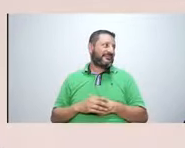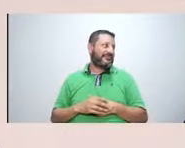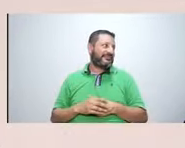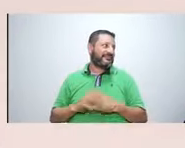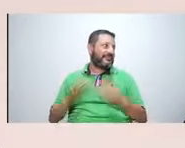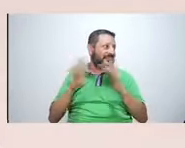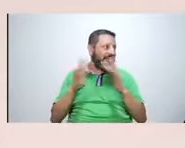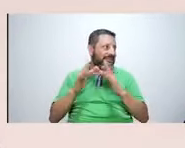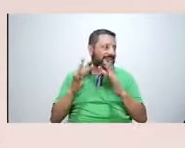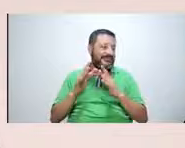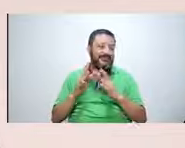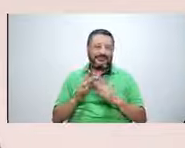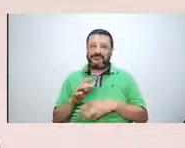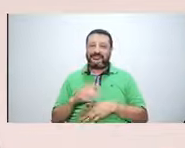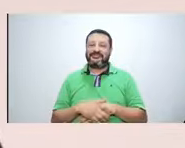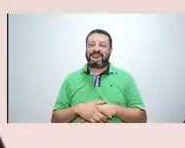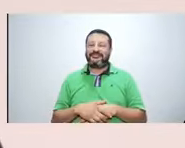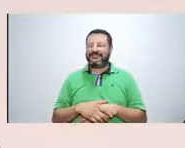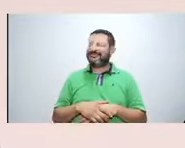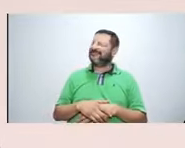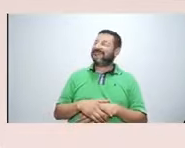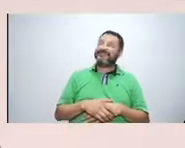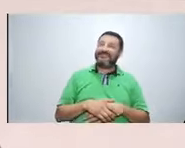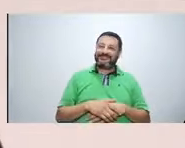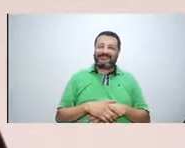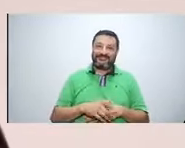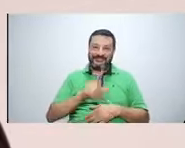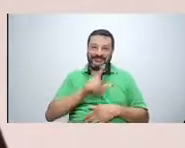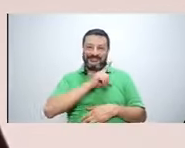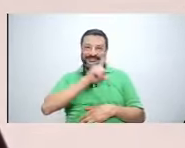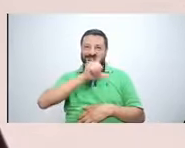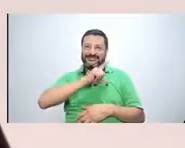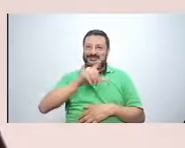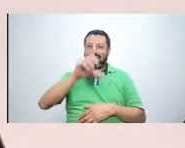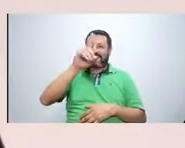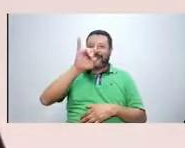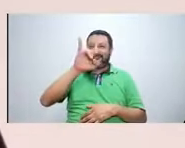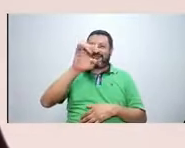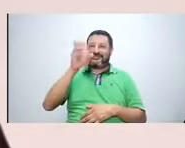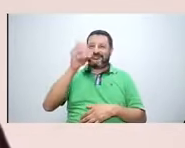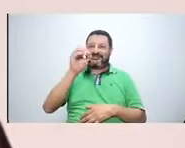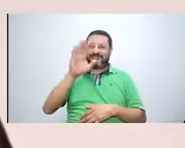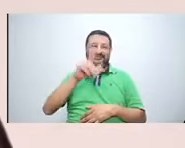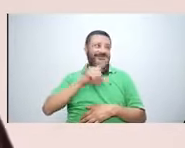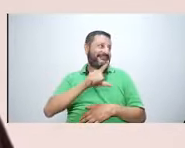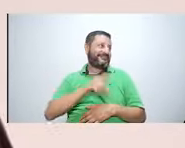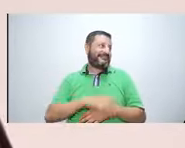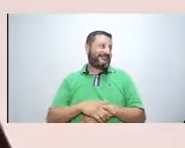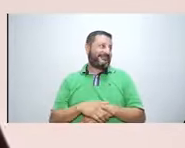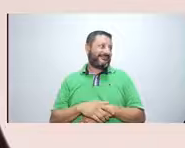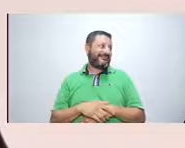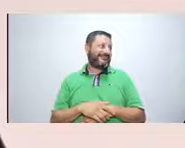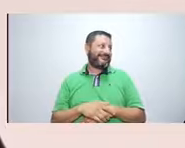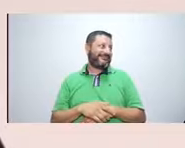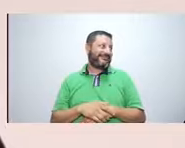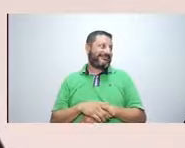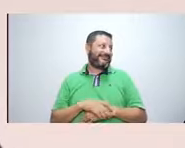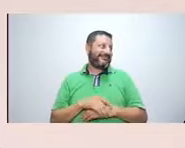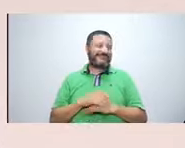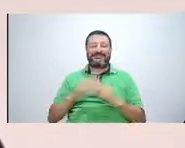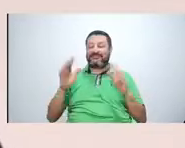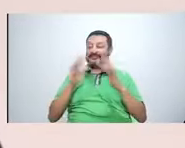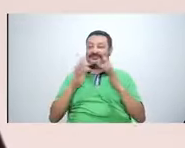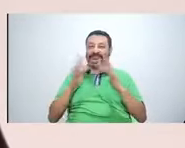como tan líder, porque él es demasiado líder, nos da como